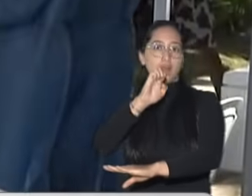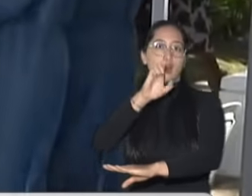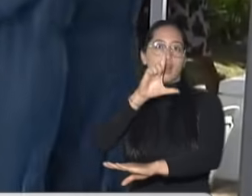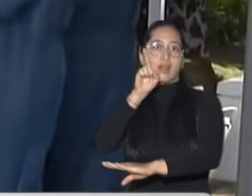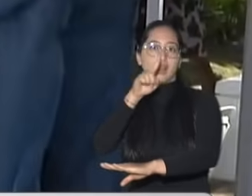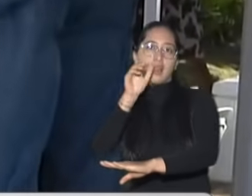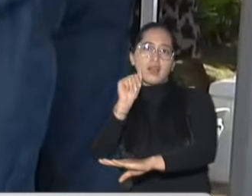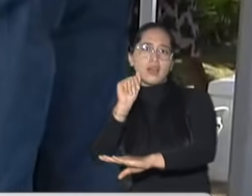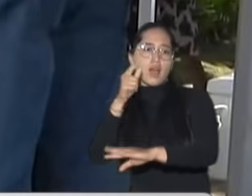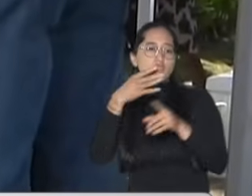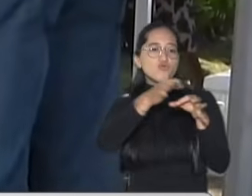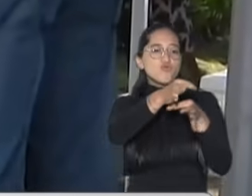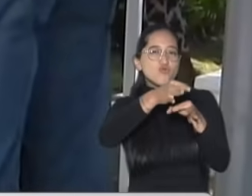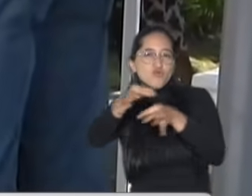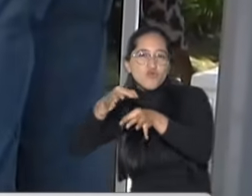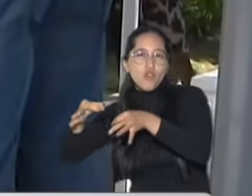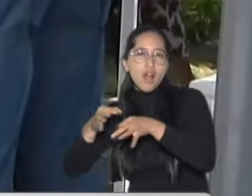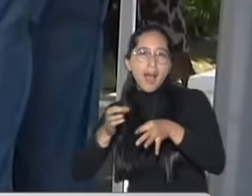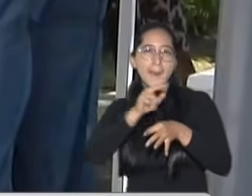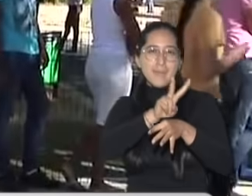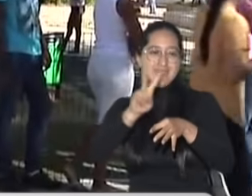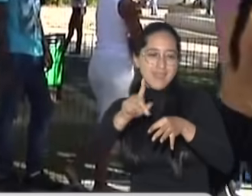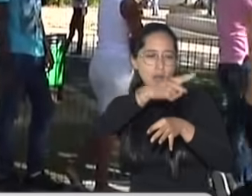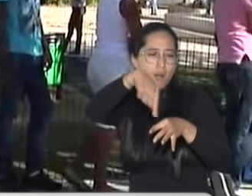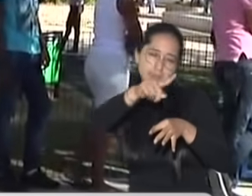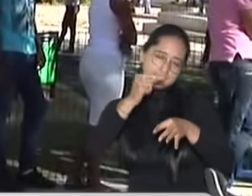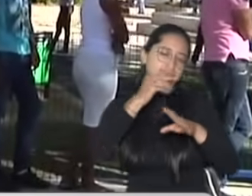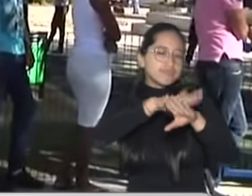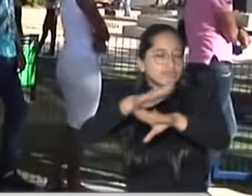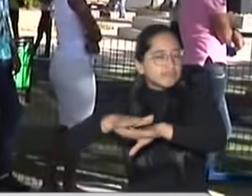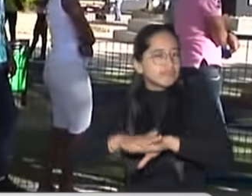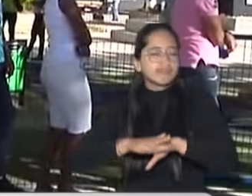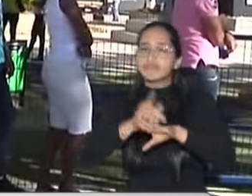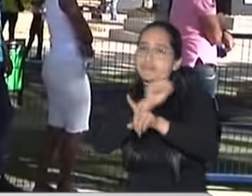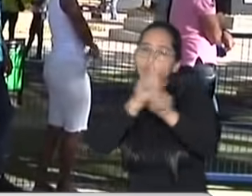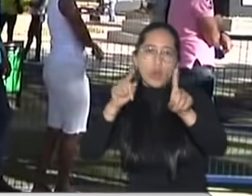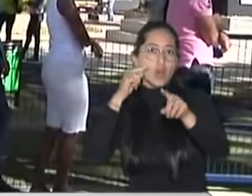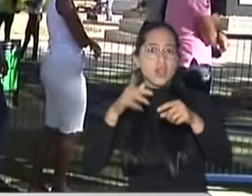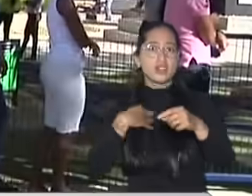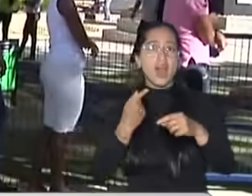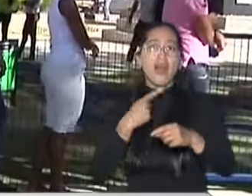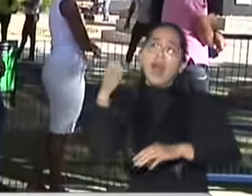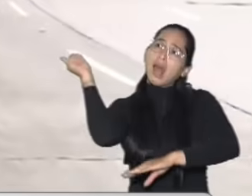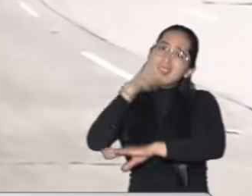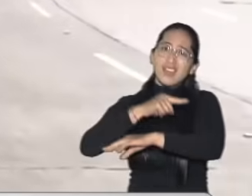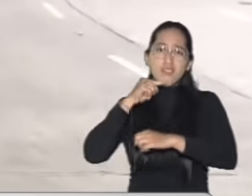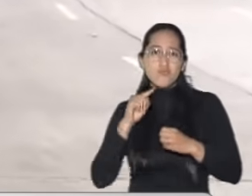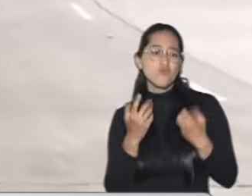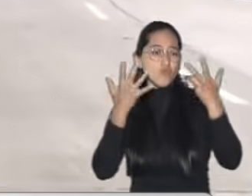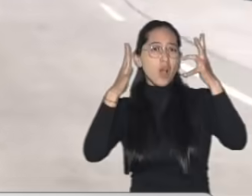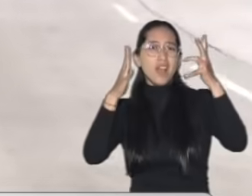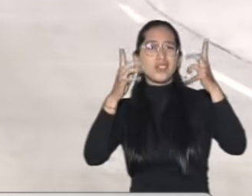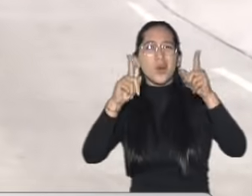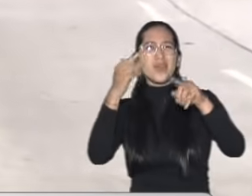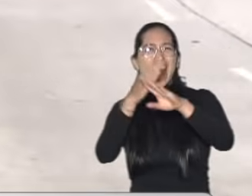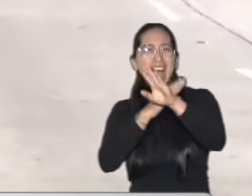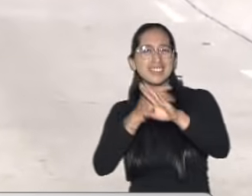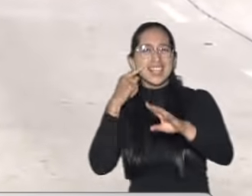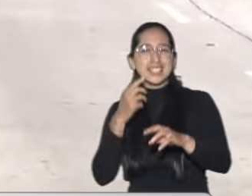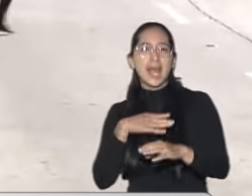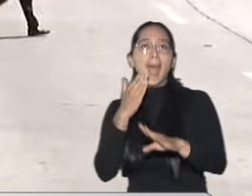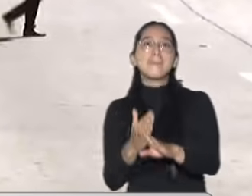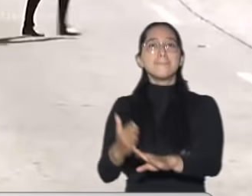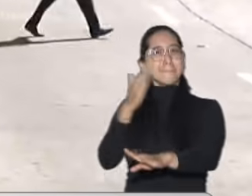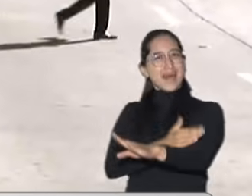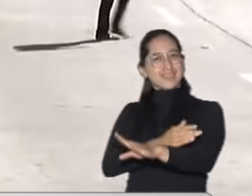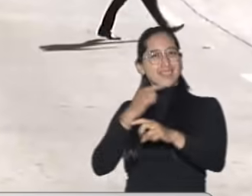22 municipios del departamento. Todo porque ya se han presentado fiestas de las llamadas precarnavaleras en diferentes